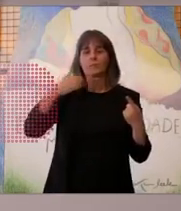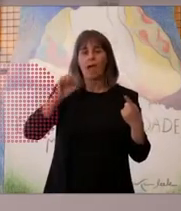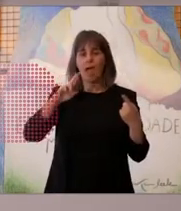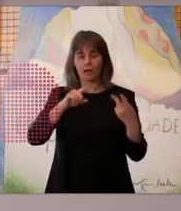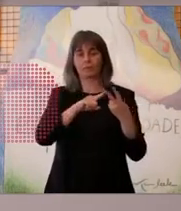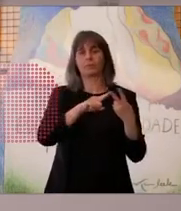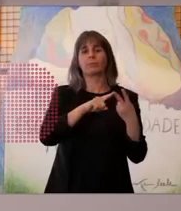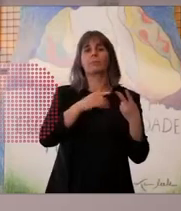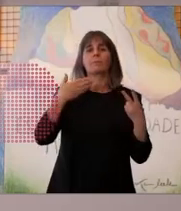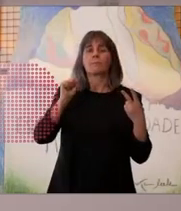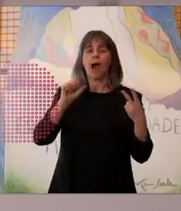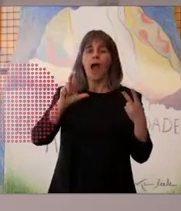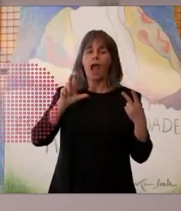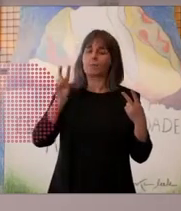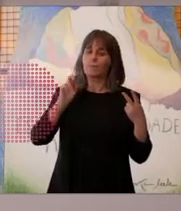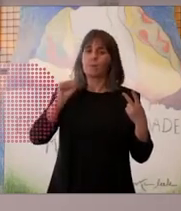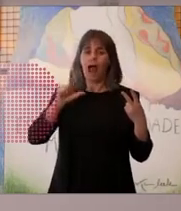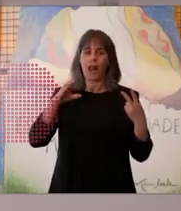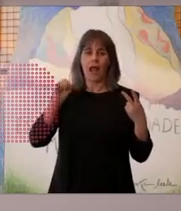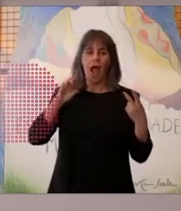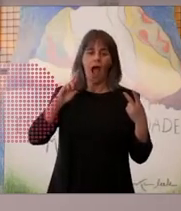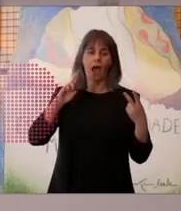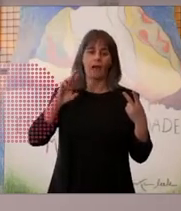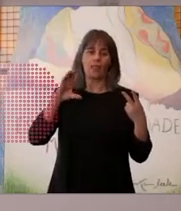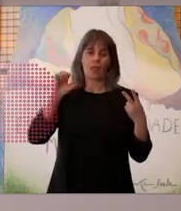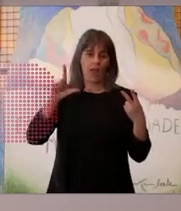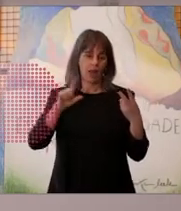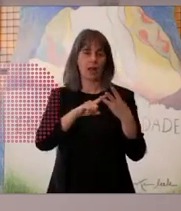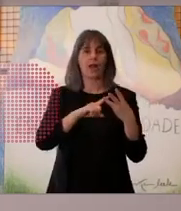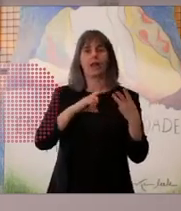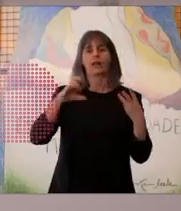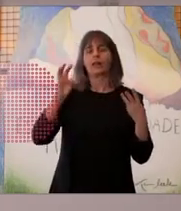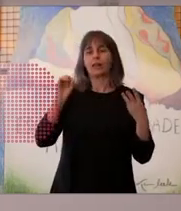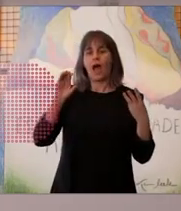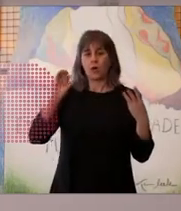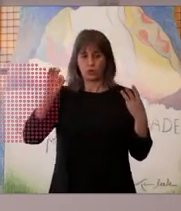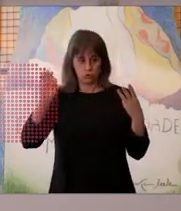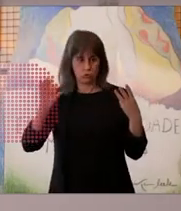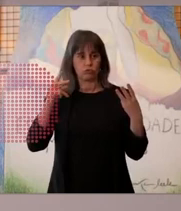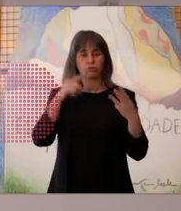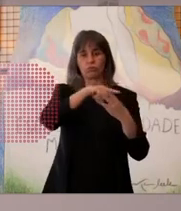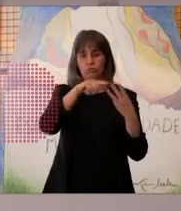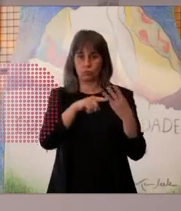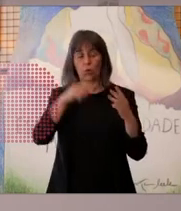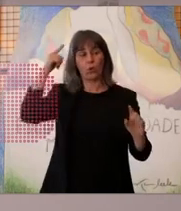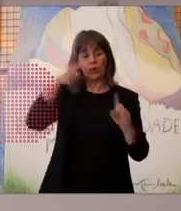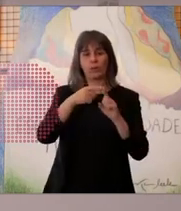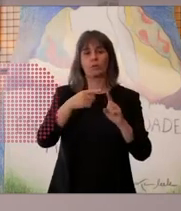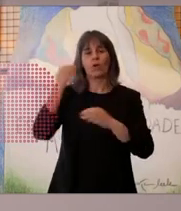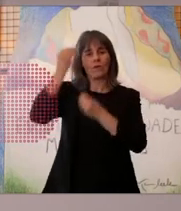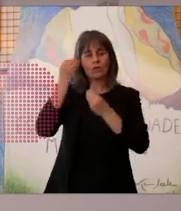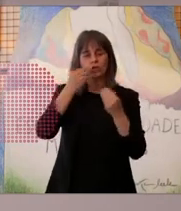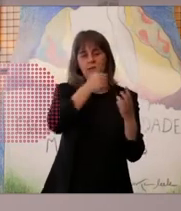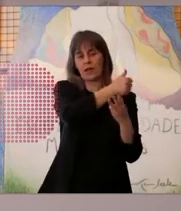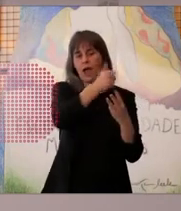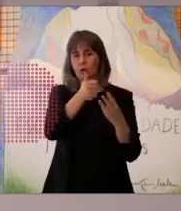para hacer una compartir con vosotras un poco después de ese desarrollo teórico Cuáles son las reflexiones en